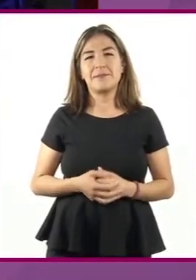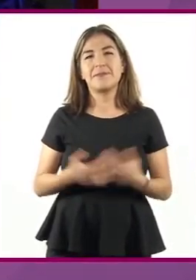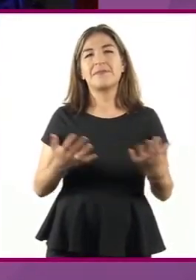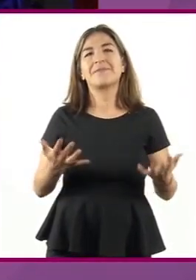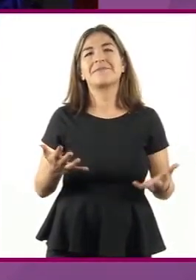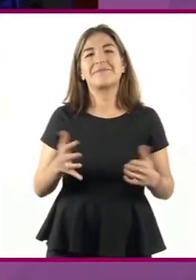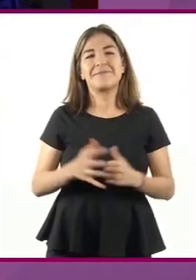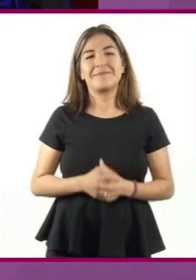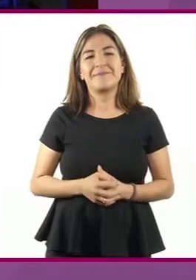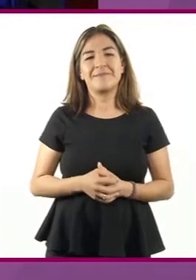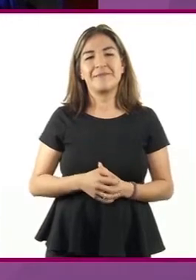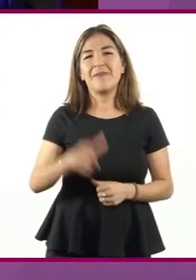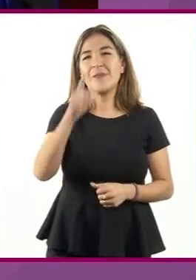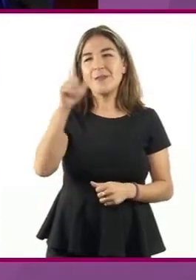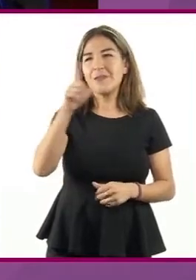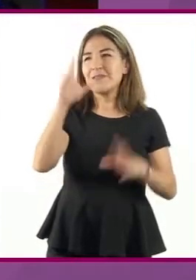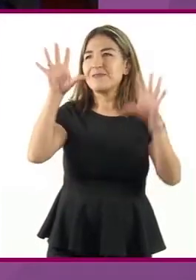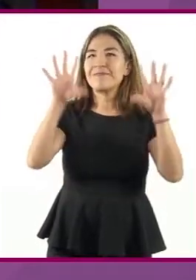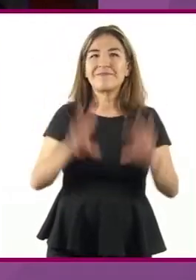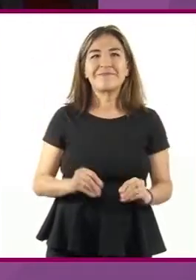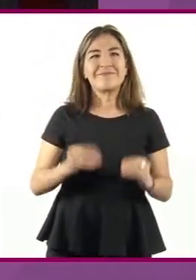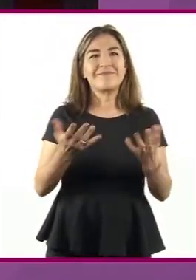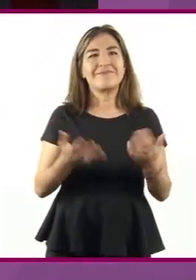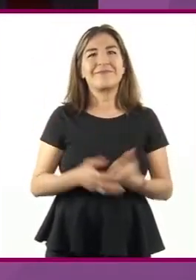¡No! ¡Ahora se fue la luz!